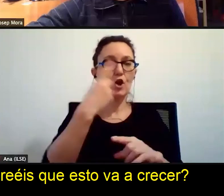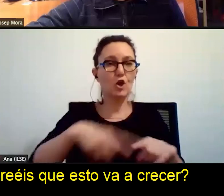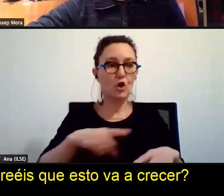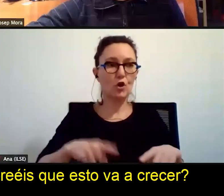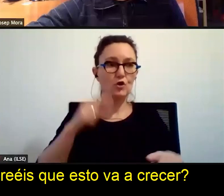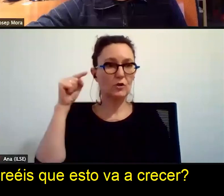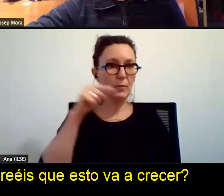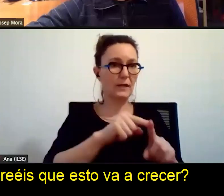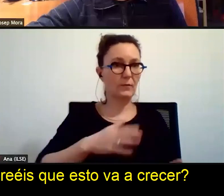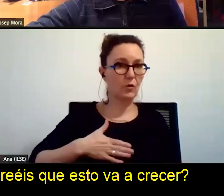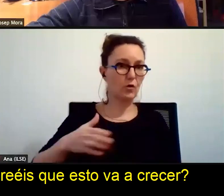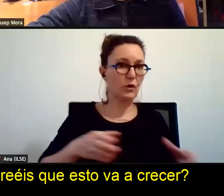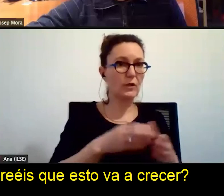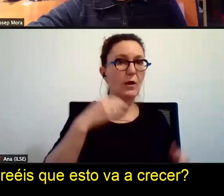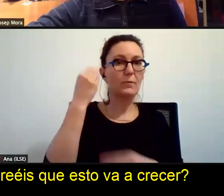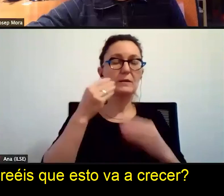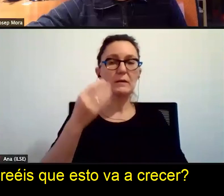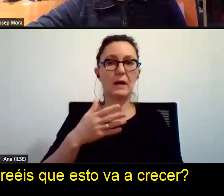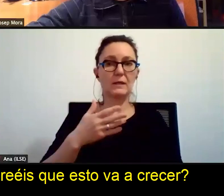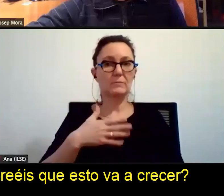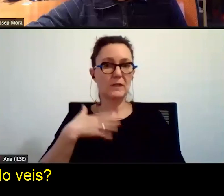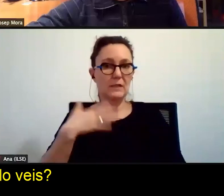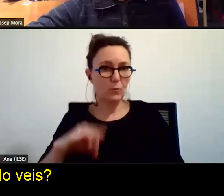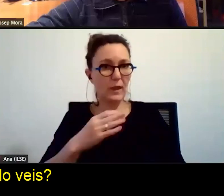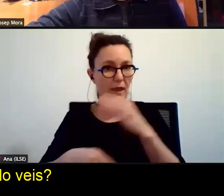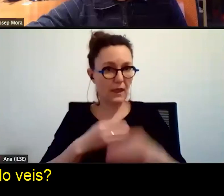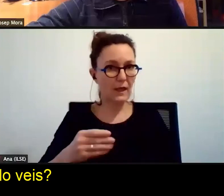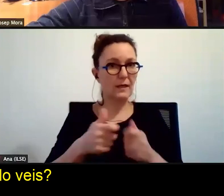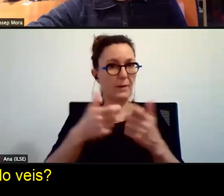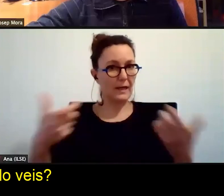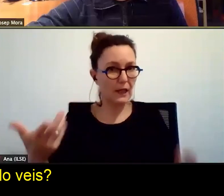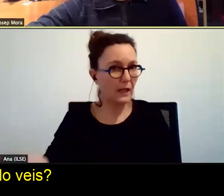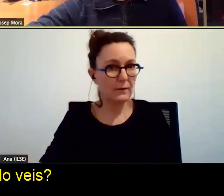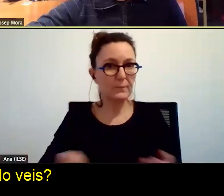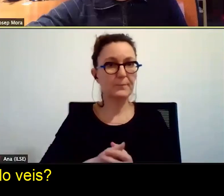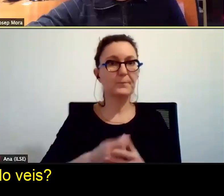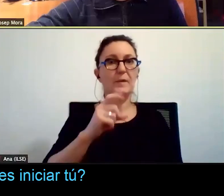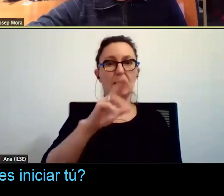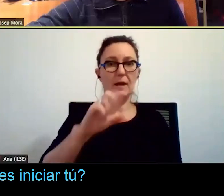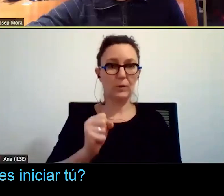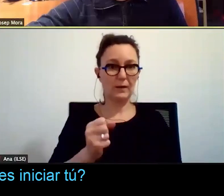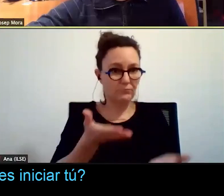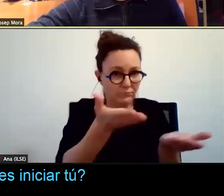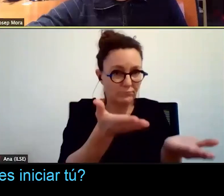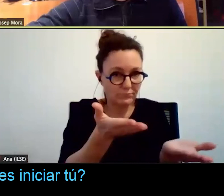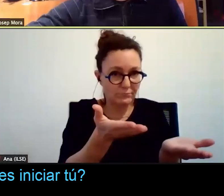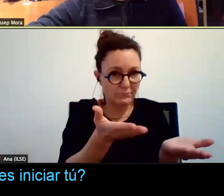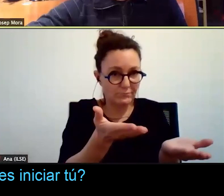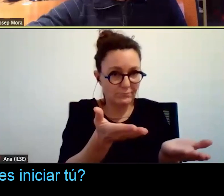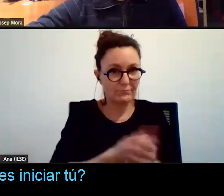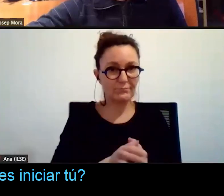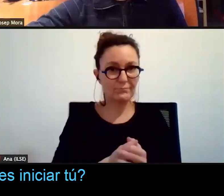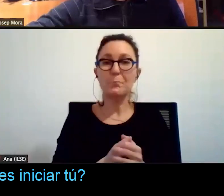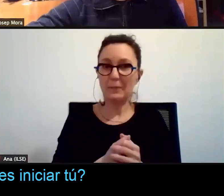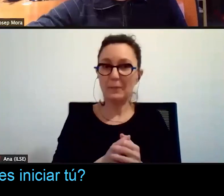es factible? ¿Creéis que esto va a crecer? ¿Cómo lo veis? Laura, ¿quieres inicialmente tú?